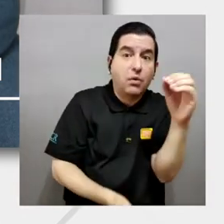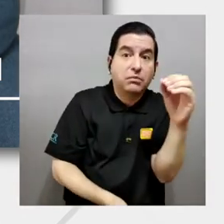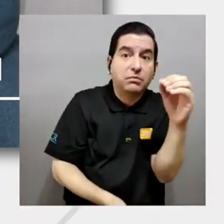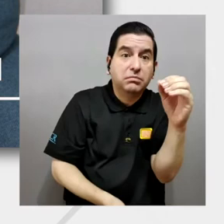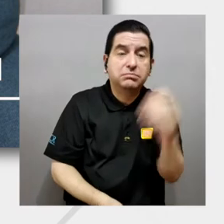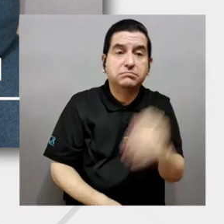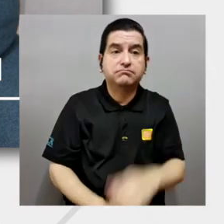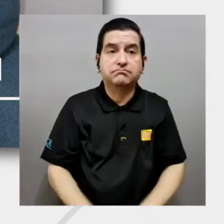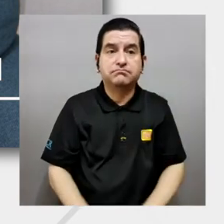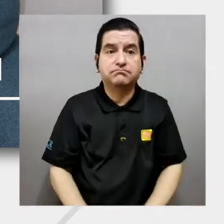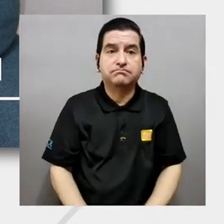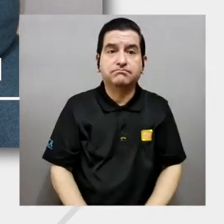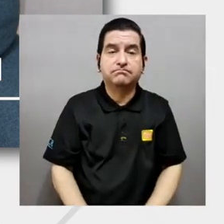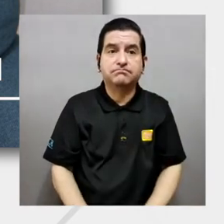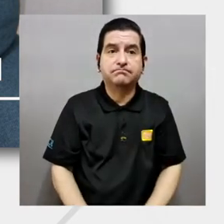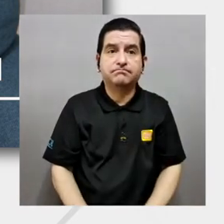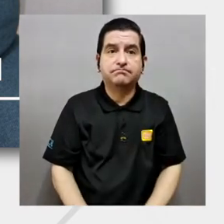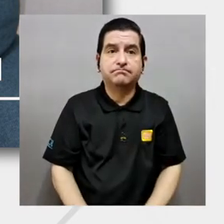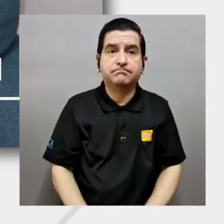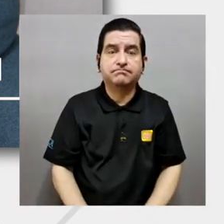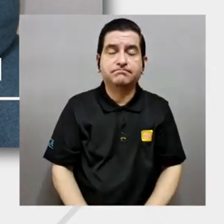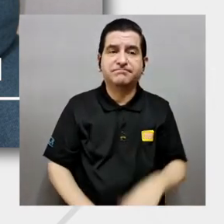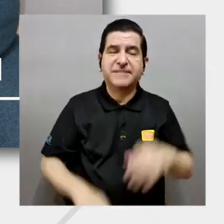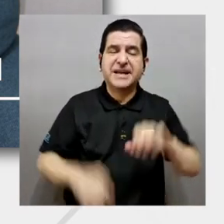esas oportunidades y está cambiando